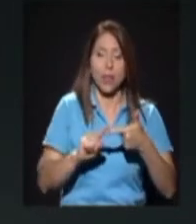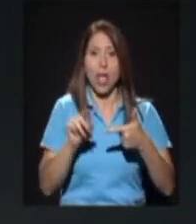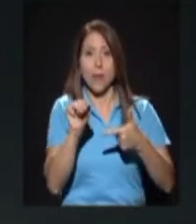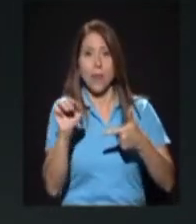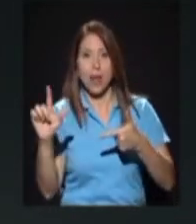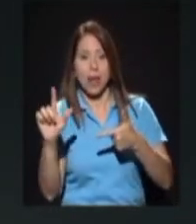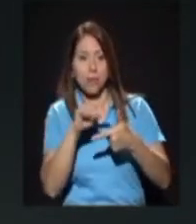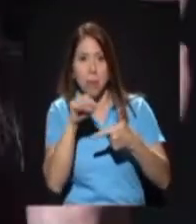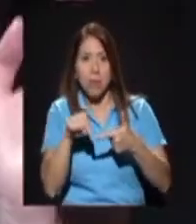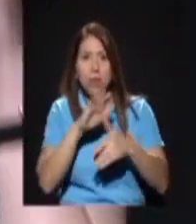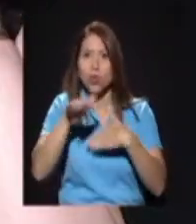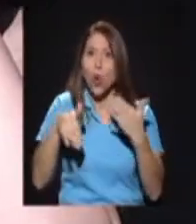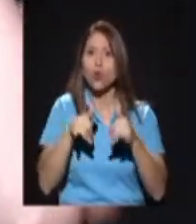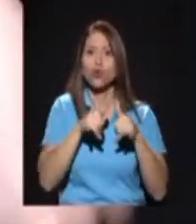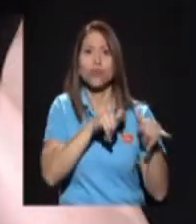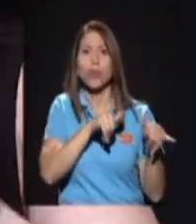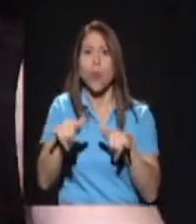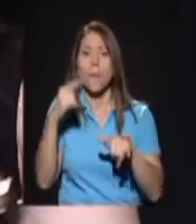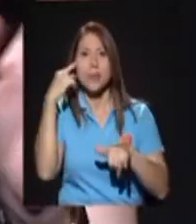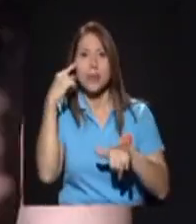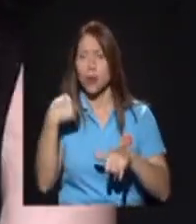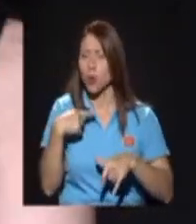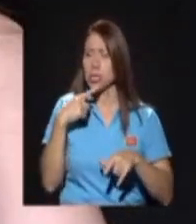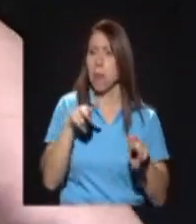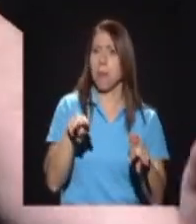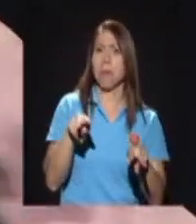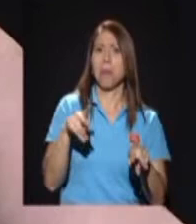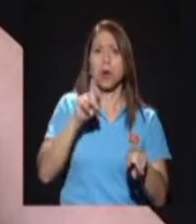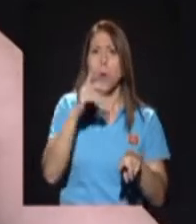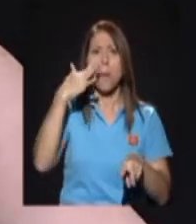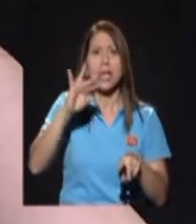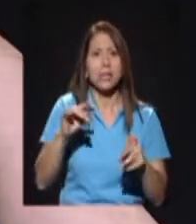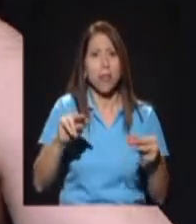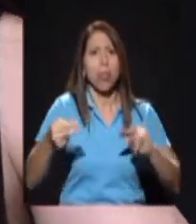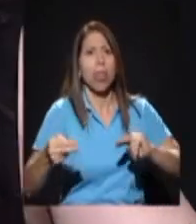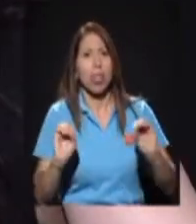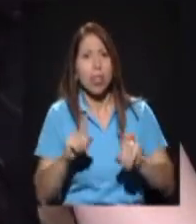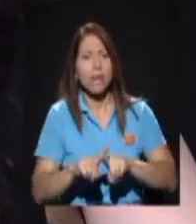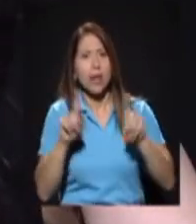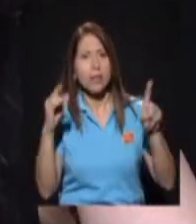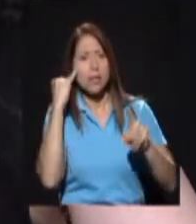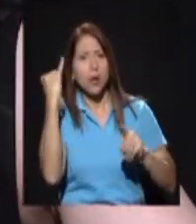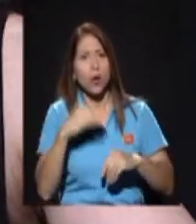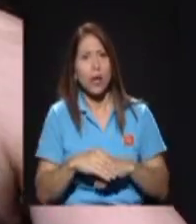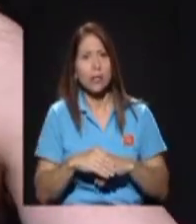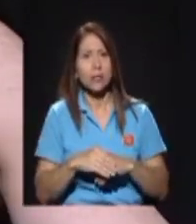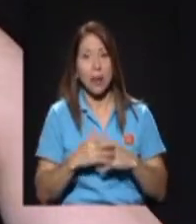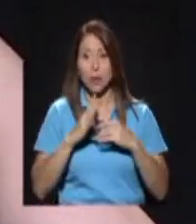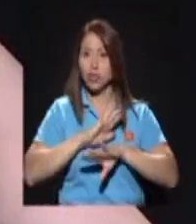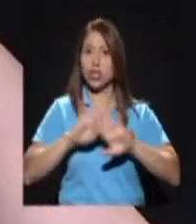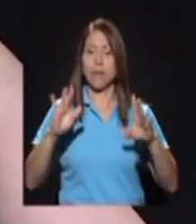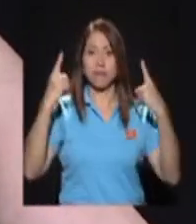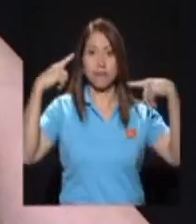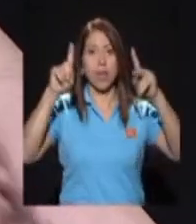Libertario y todo el mundo decía lo mismo. Y uno dice, pero aquí ni siquiera pareciera haber diferencias ideológicas. Y empieza el gobierno